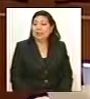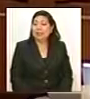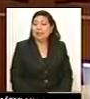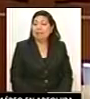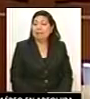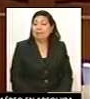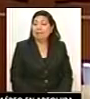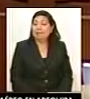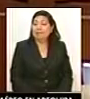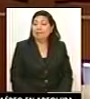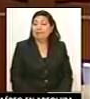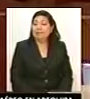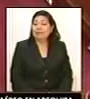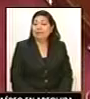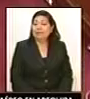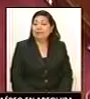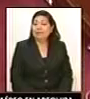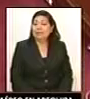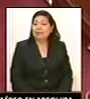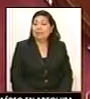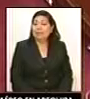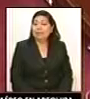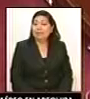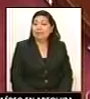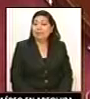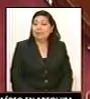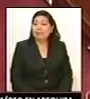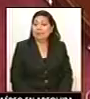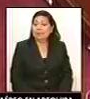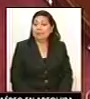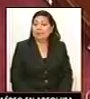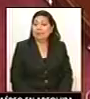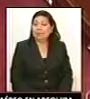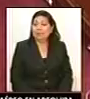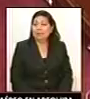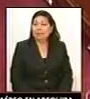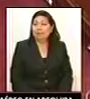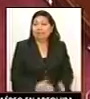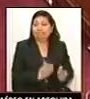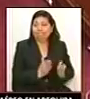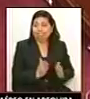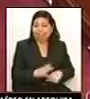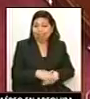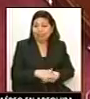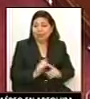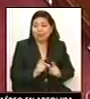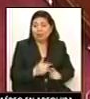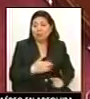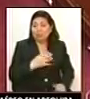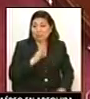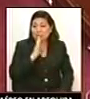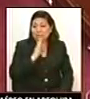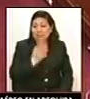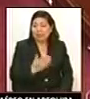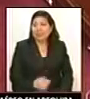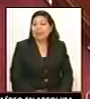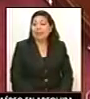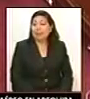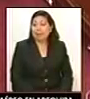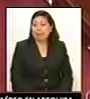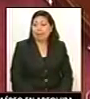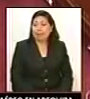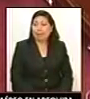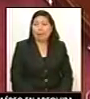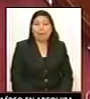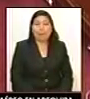A las señoritas o señoras asesoras, por favor, si podrían hacer las coordinaciones para que el congresista pueda exponer. Puede continuar, congresista